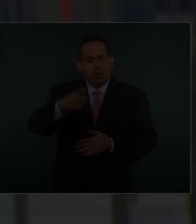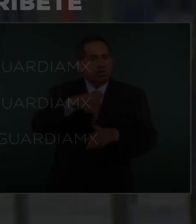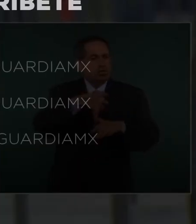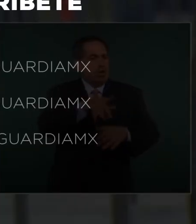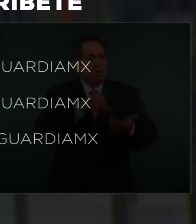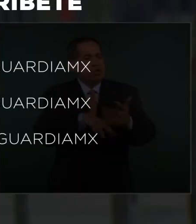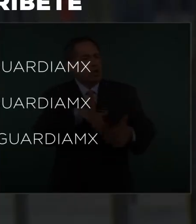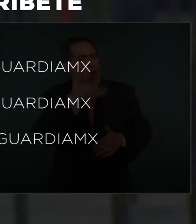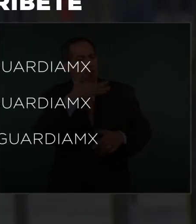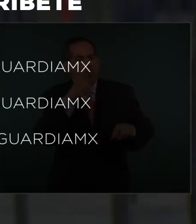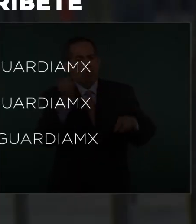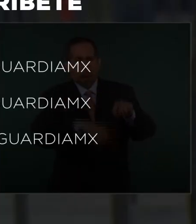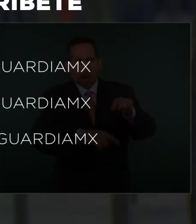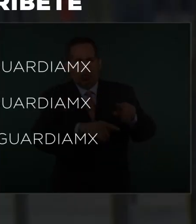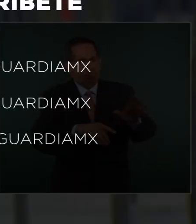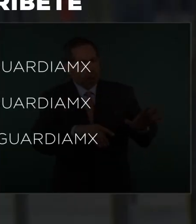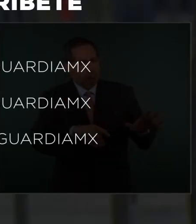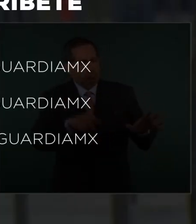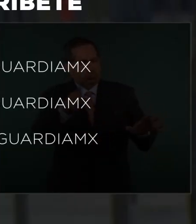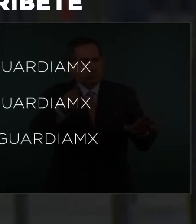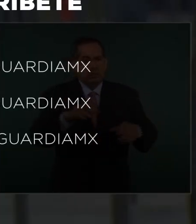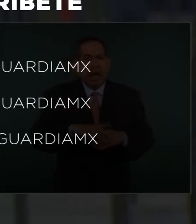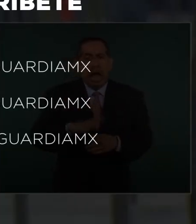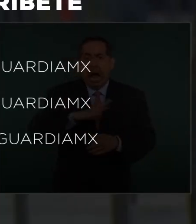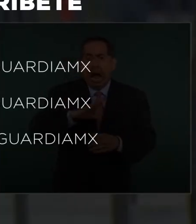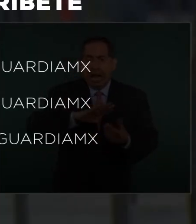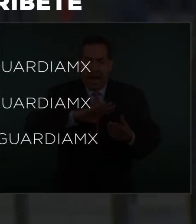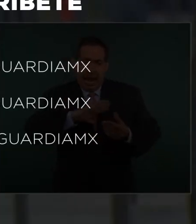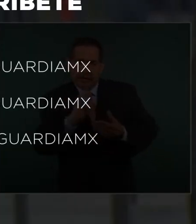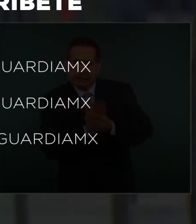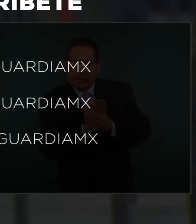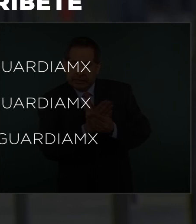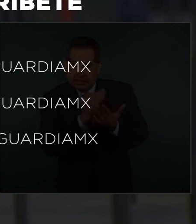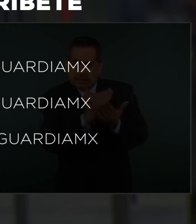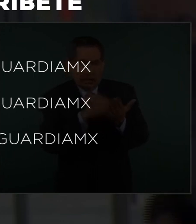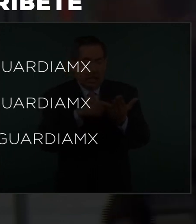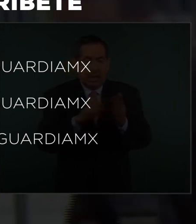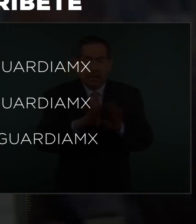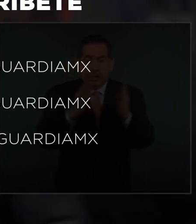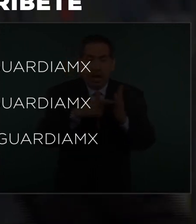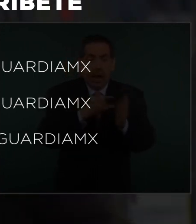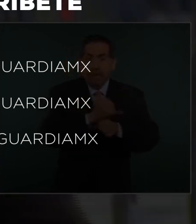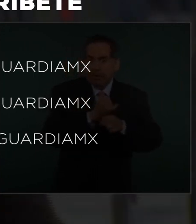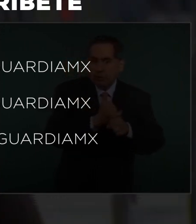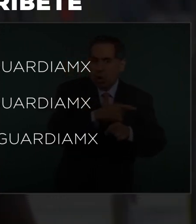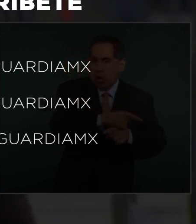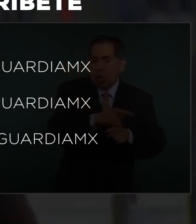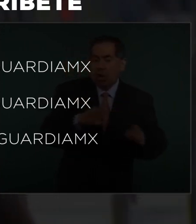combatiendo. Hay un expediente que ya se abrió en la CEIDO